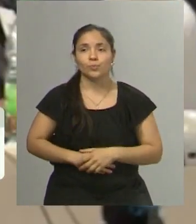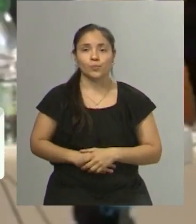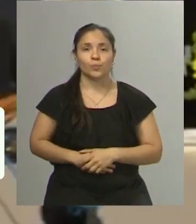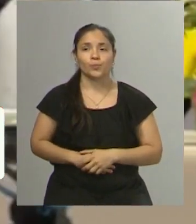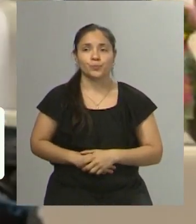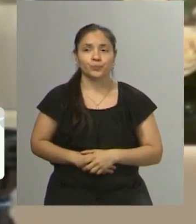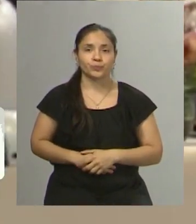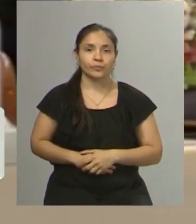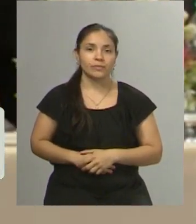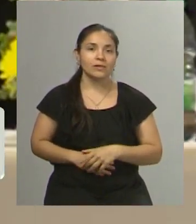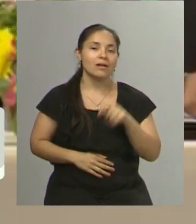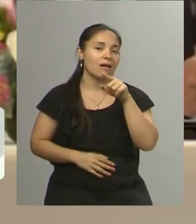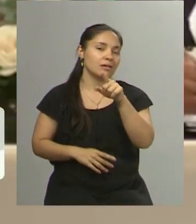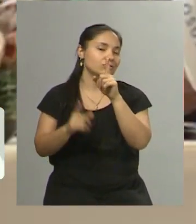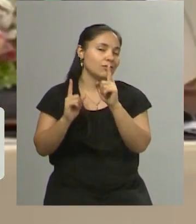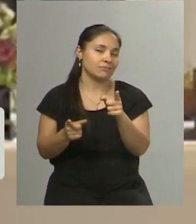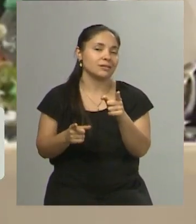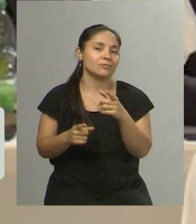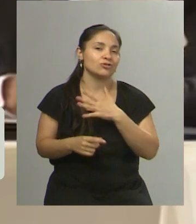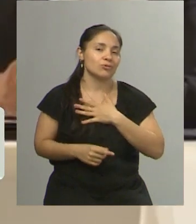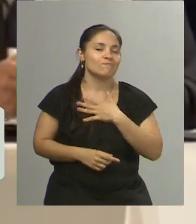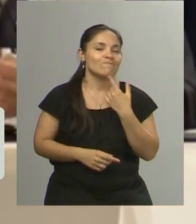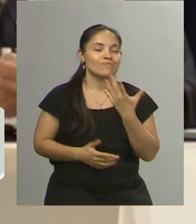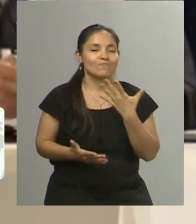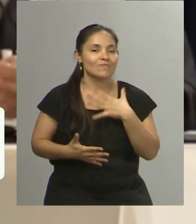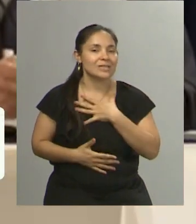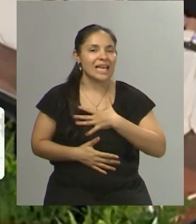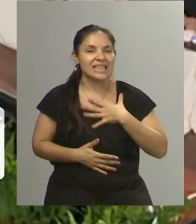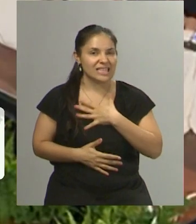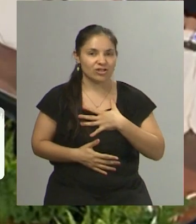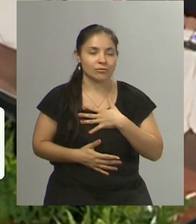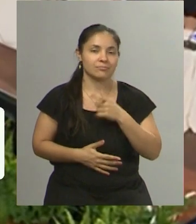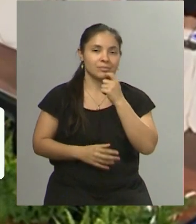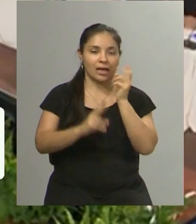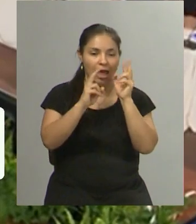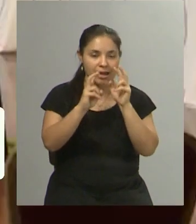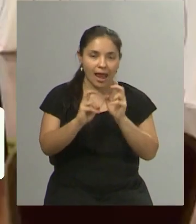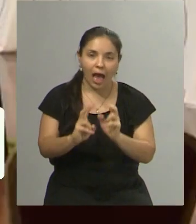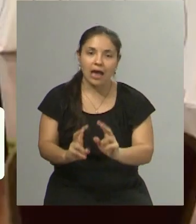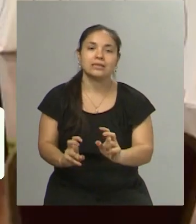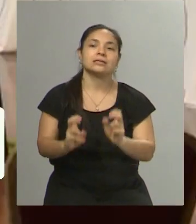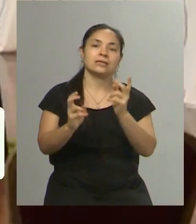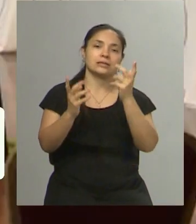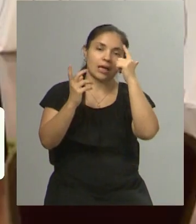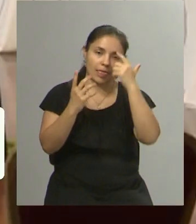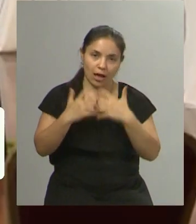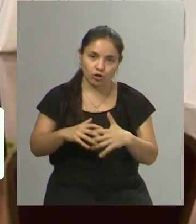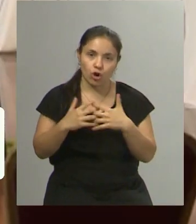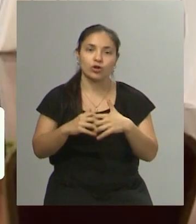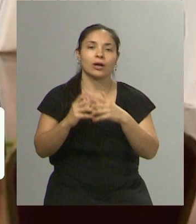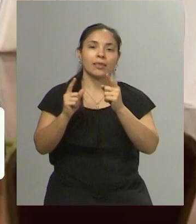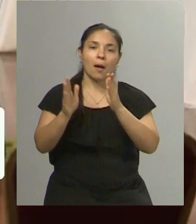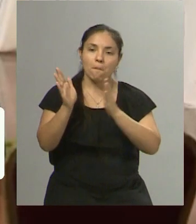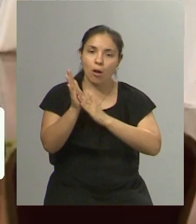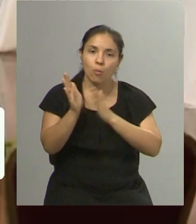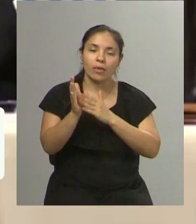Por eso mismo tengo la impresión que tanto para el diagnóstico, el análisis, como la propuesta de por dónde